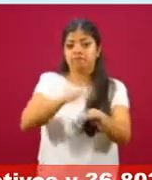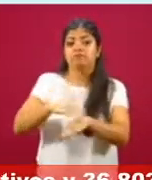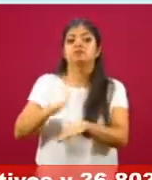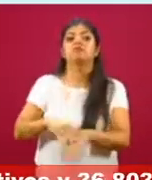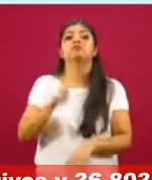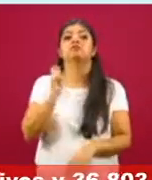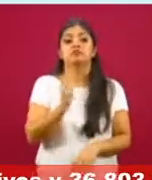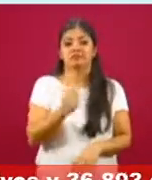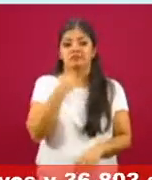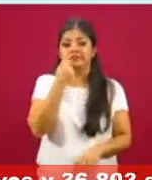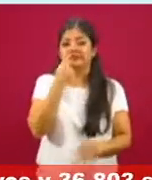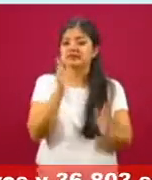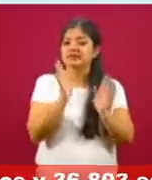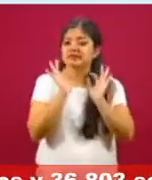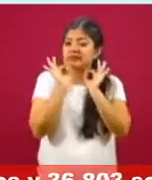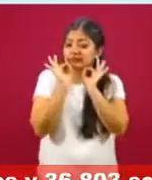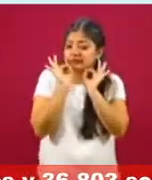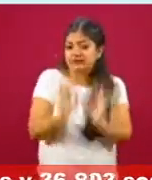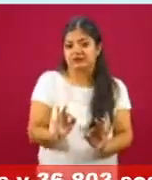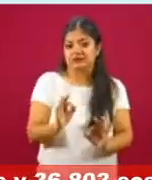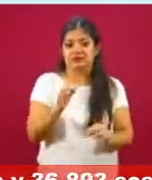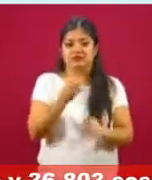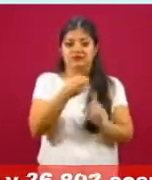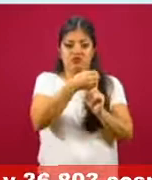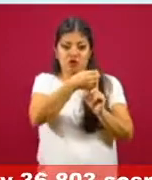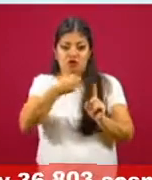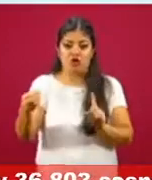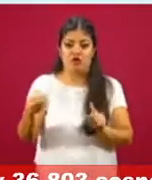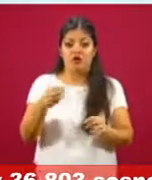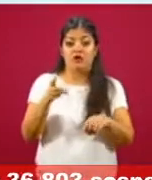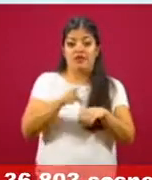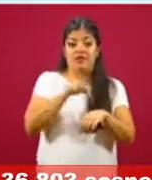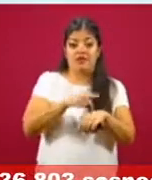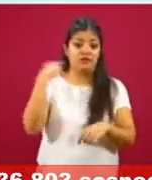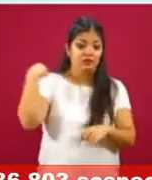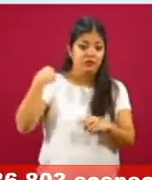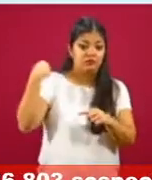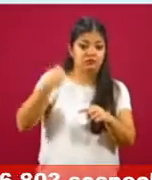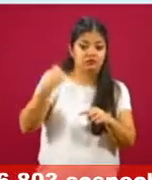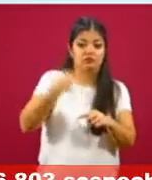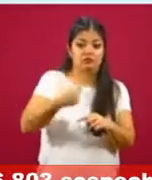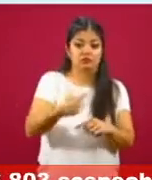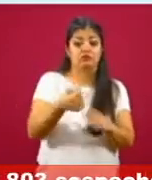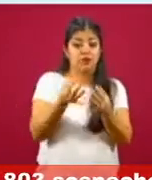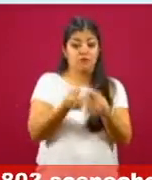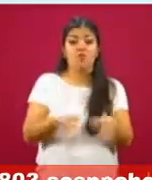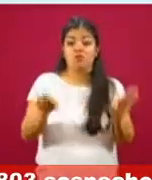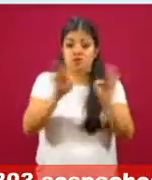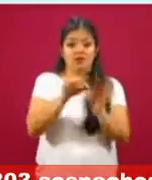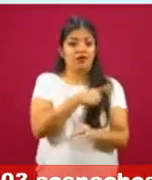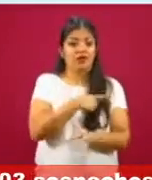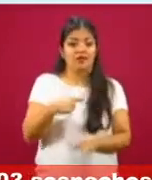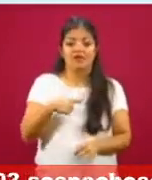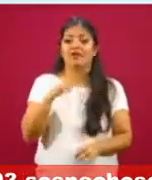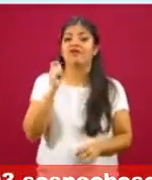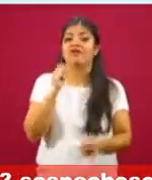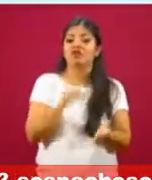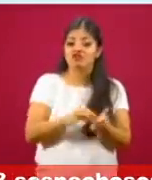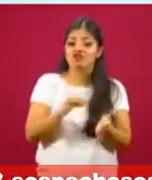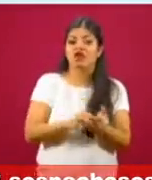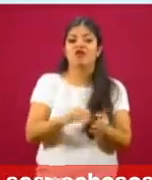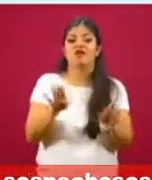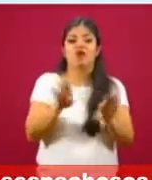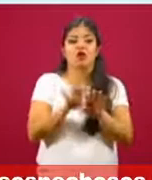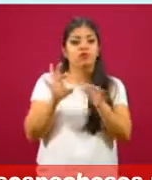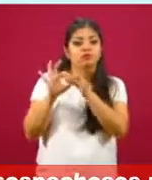de excelente coordinación que se ha venido dando desde hace varios meses. Es muy importante que mantengamos esa